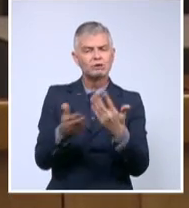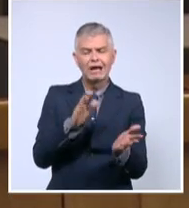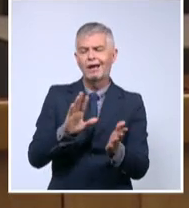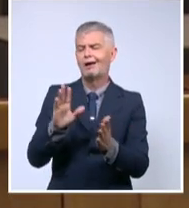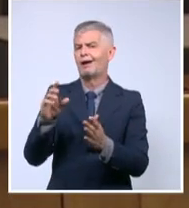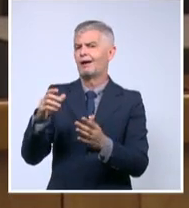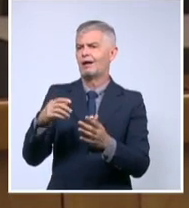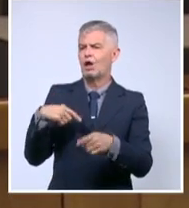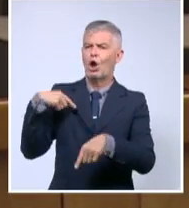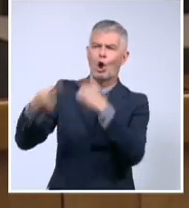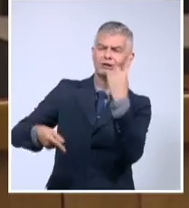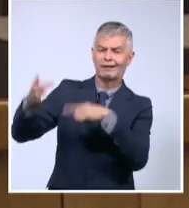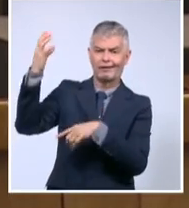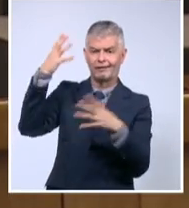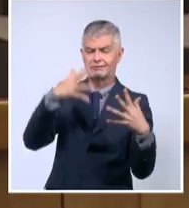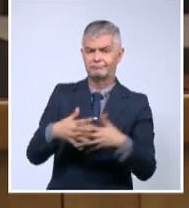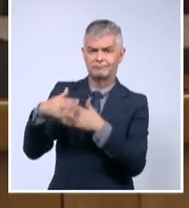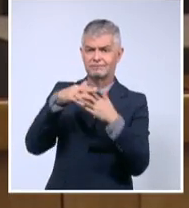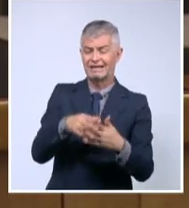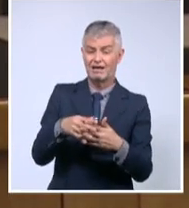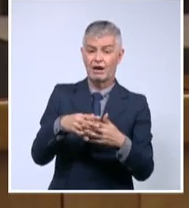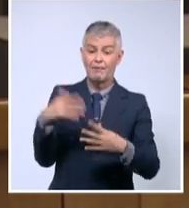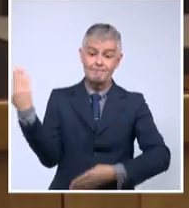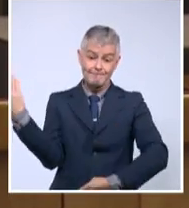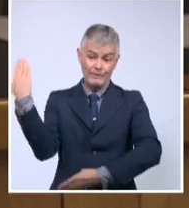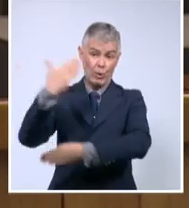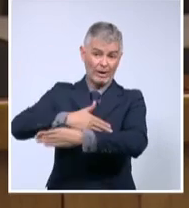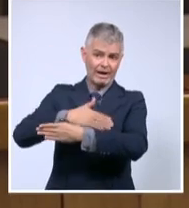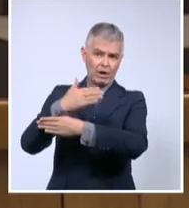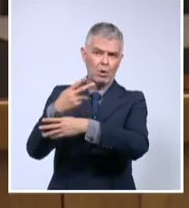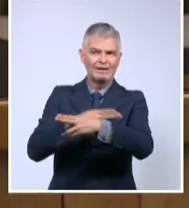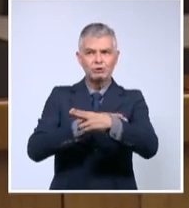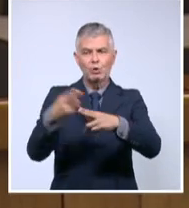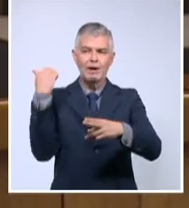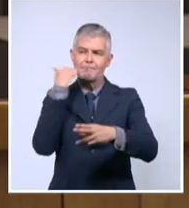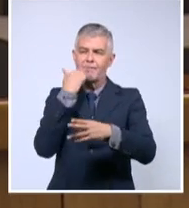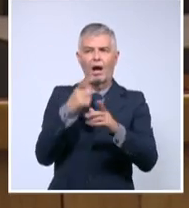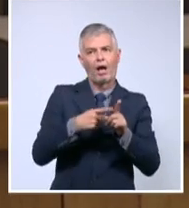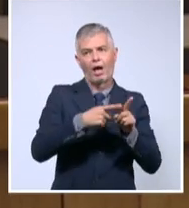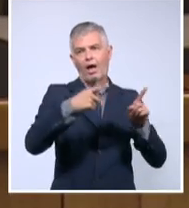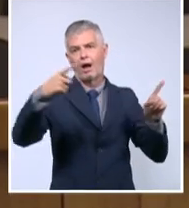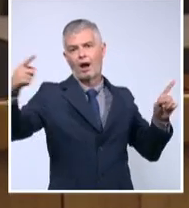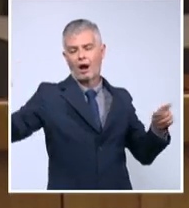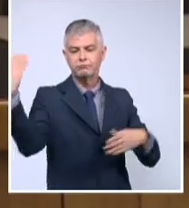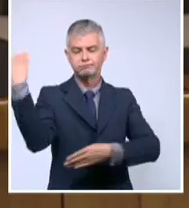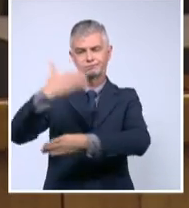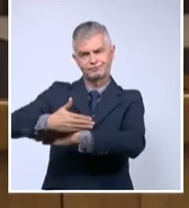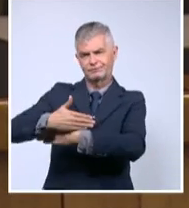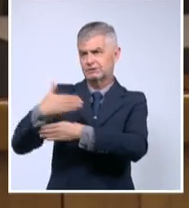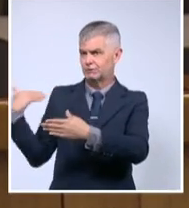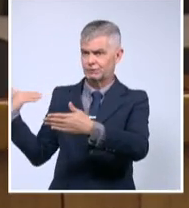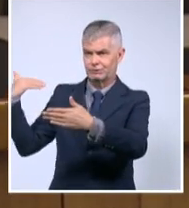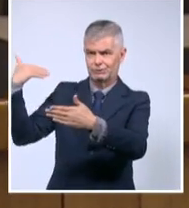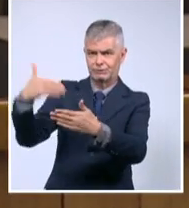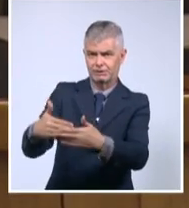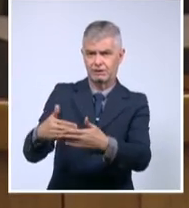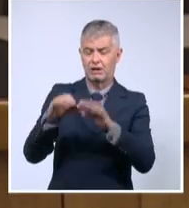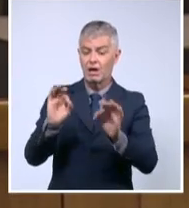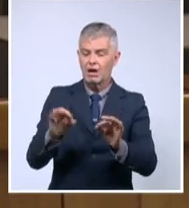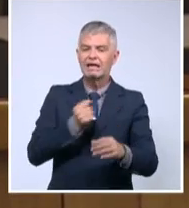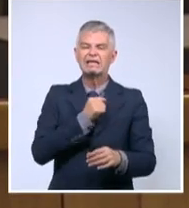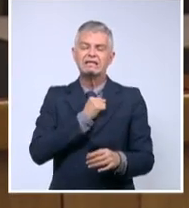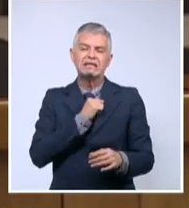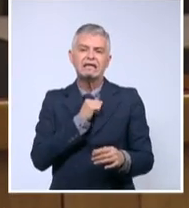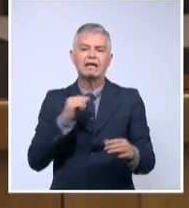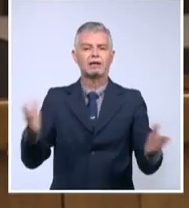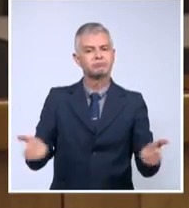cruelmente con el bloqueo más largo de la historia por su decisión de conquistar toda la justicia como aspiración genuina y construir el